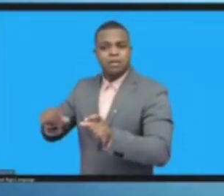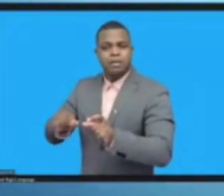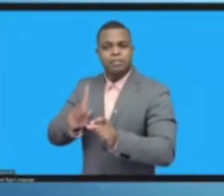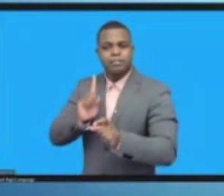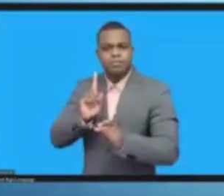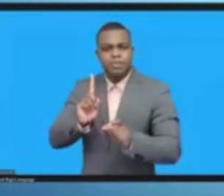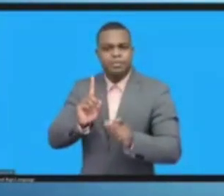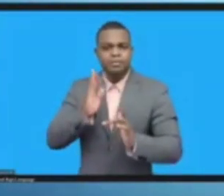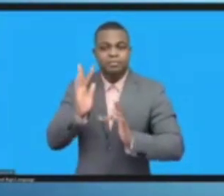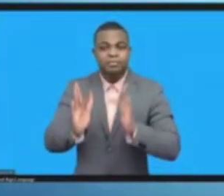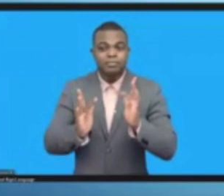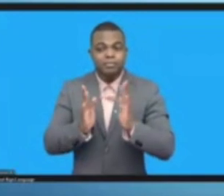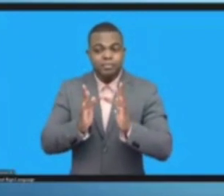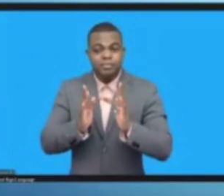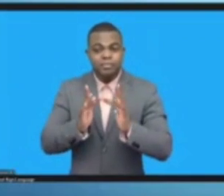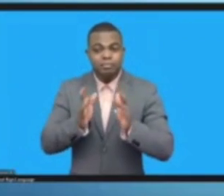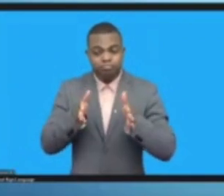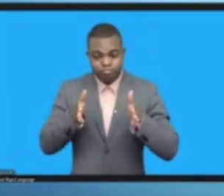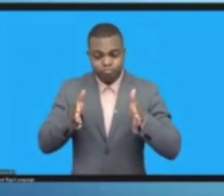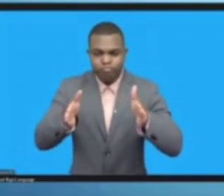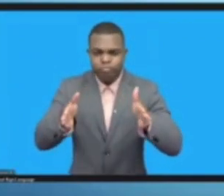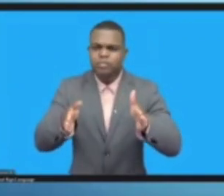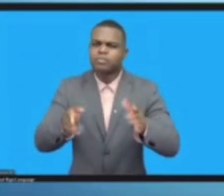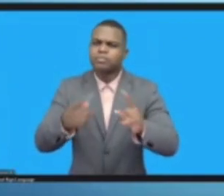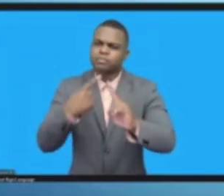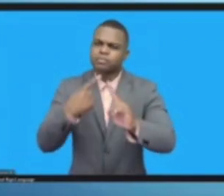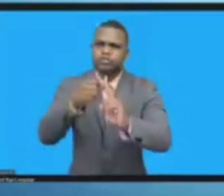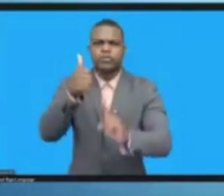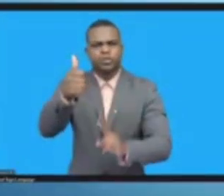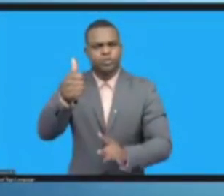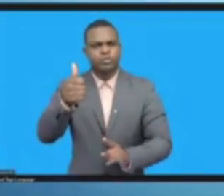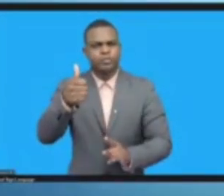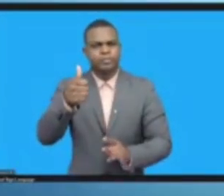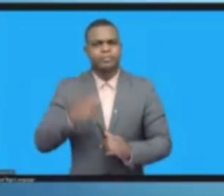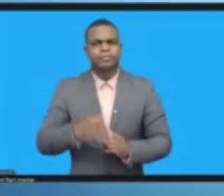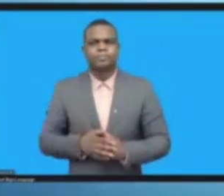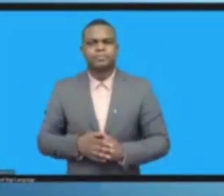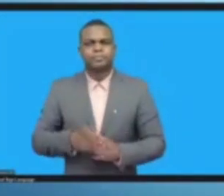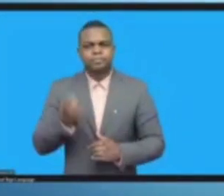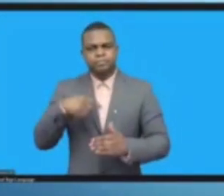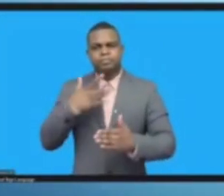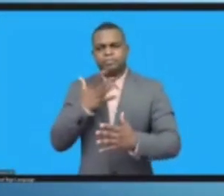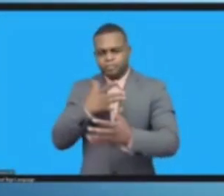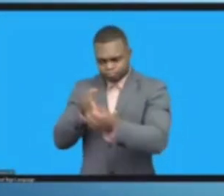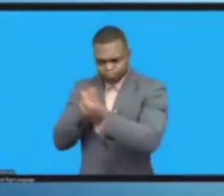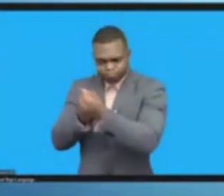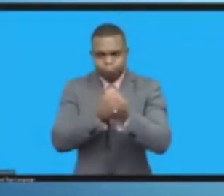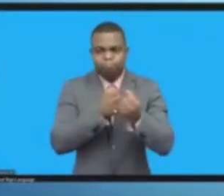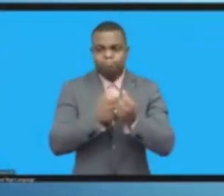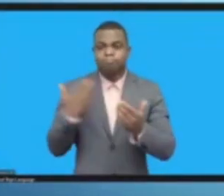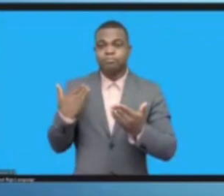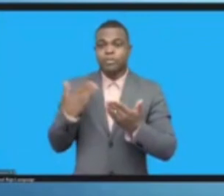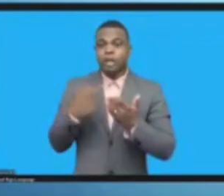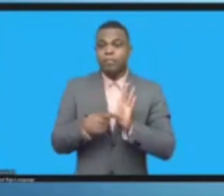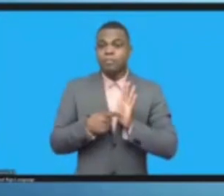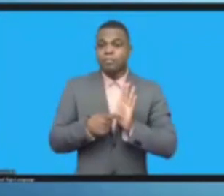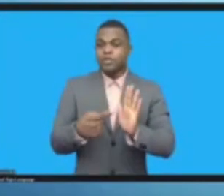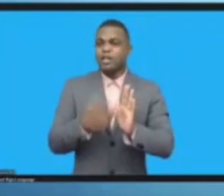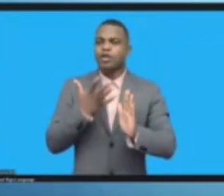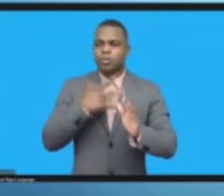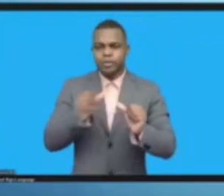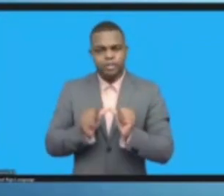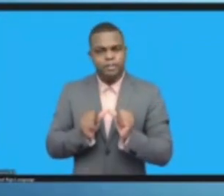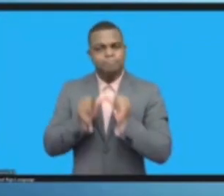es forma parte de unos ecosistema de internet hay varios amigos aquí del itf y de los